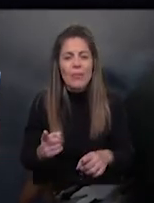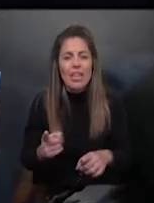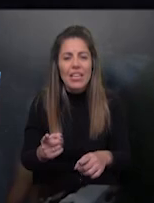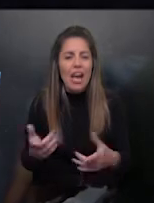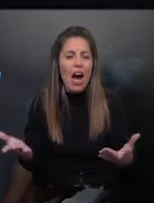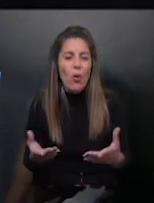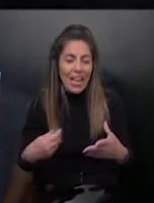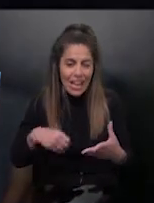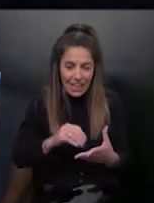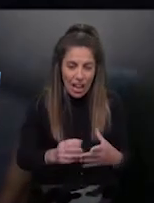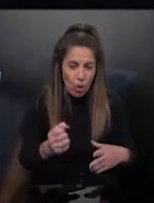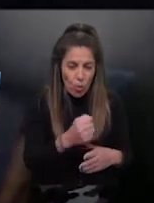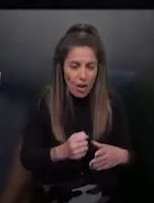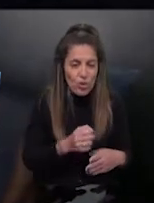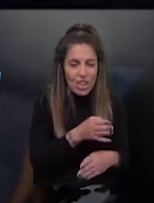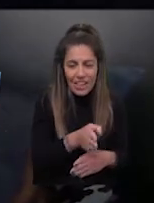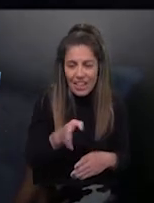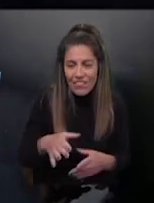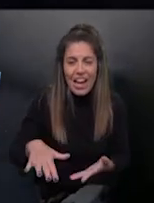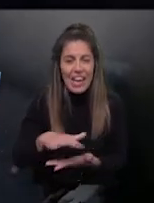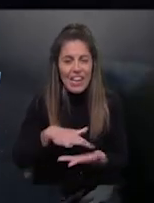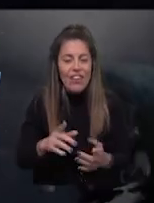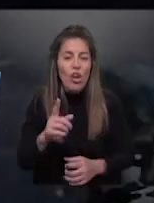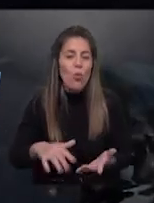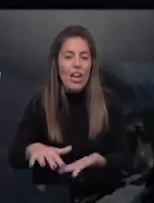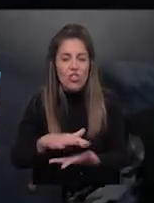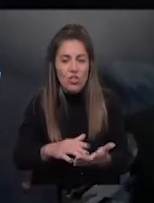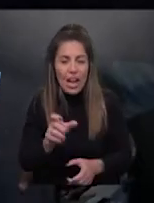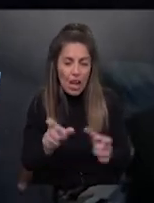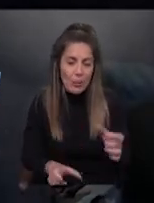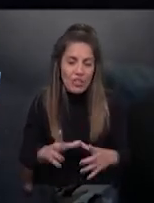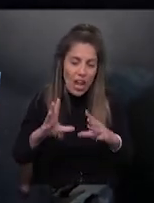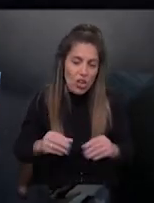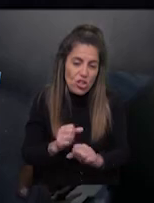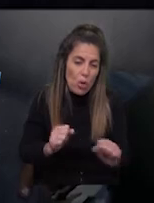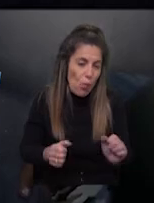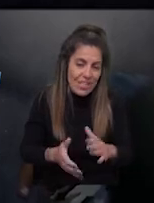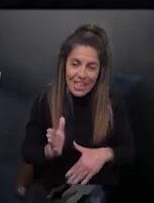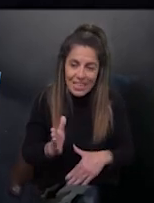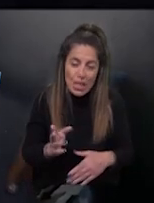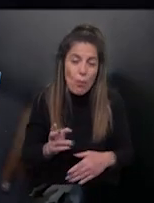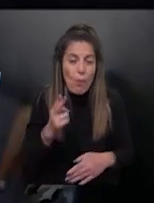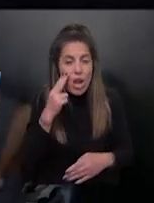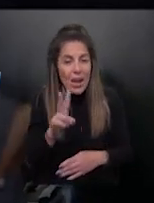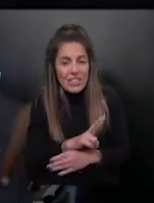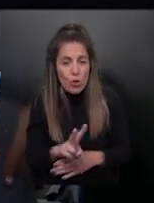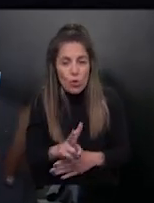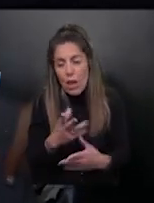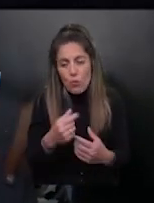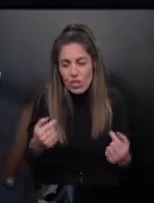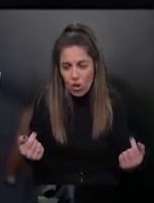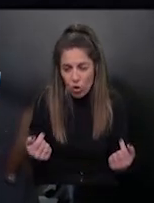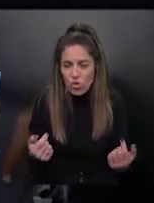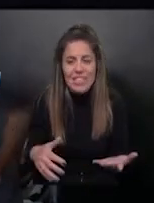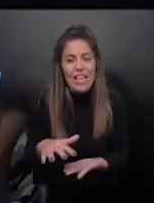tenemos este agregado de una olla móvil en el barrio, en alguna zona donde la gente en la noche no puede salir por la seguridad y por un montón de temas que